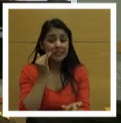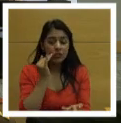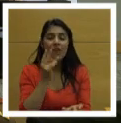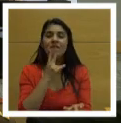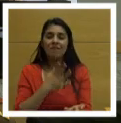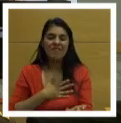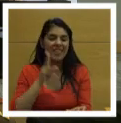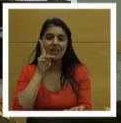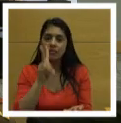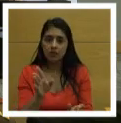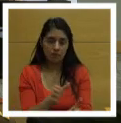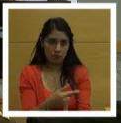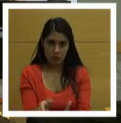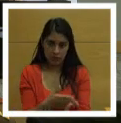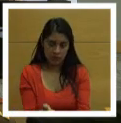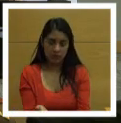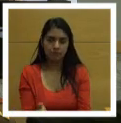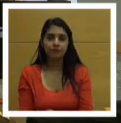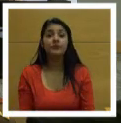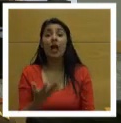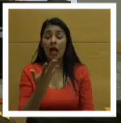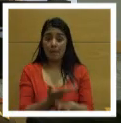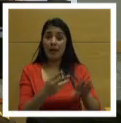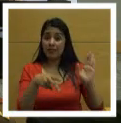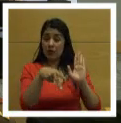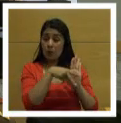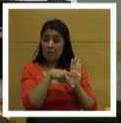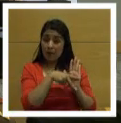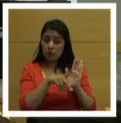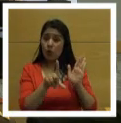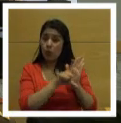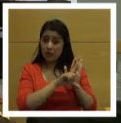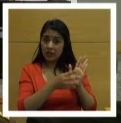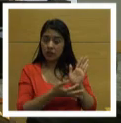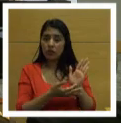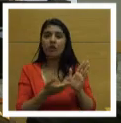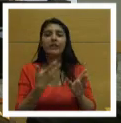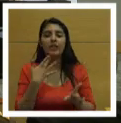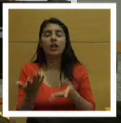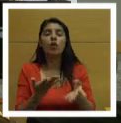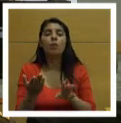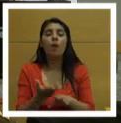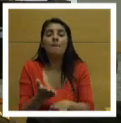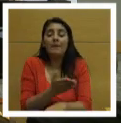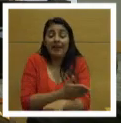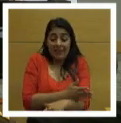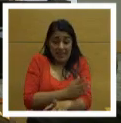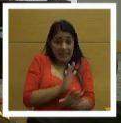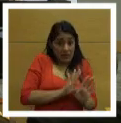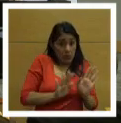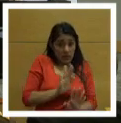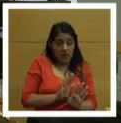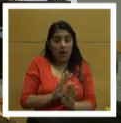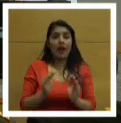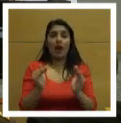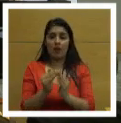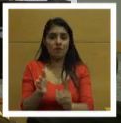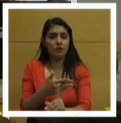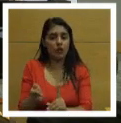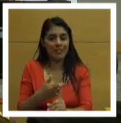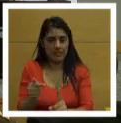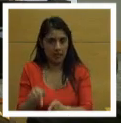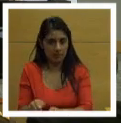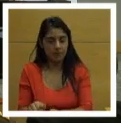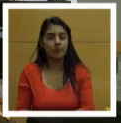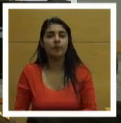Además, contamos con un marco jurídico legal sobre la prevención y sanción de la violencia doméstica. El Decreto Supremo 789